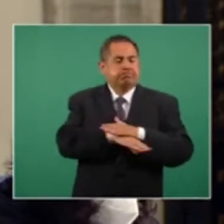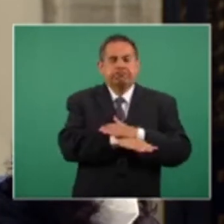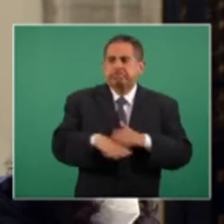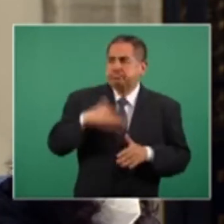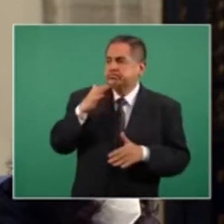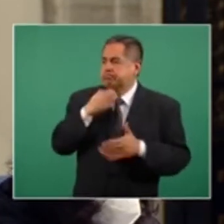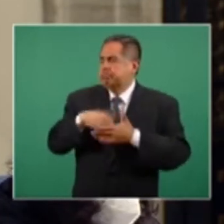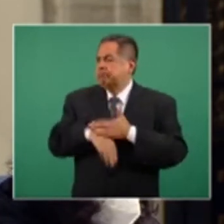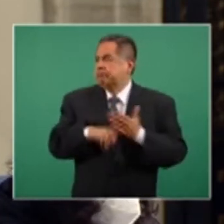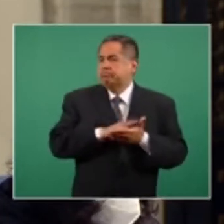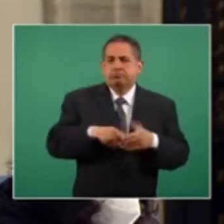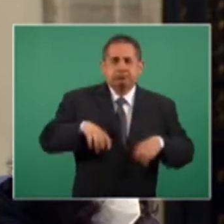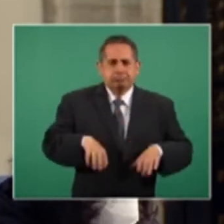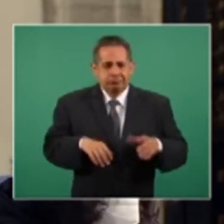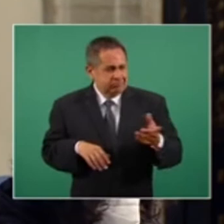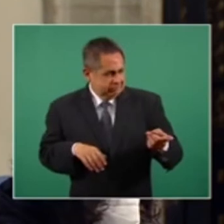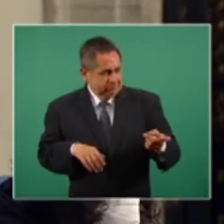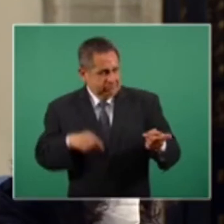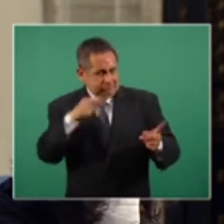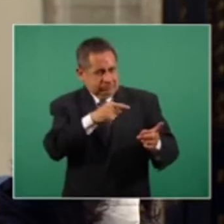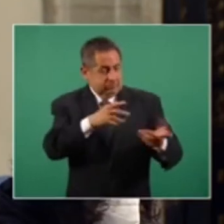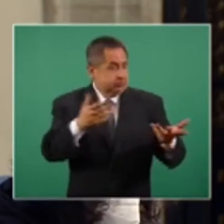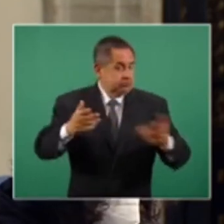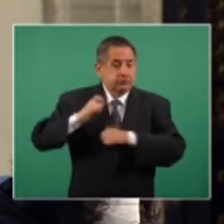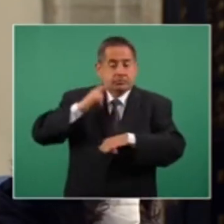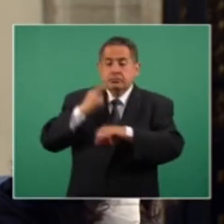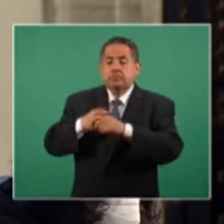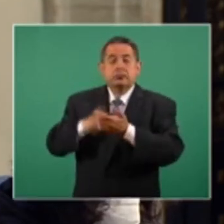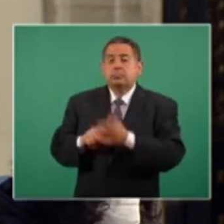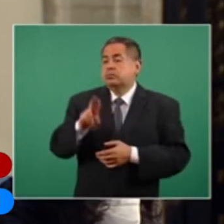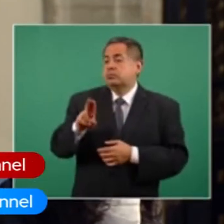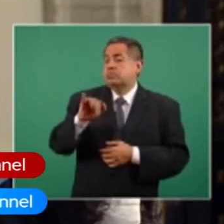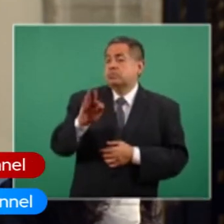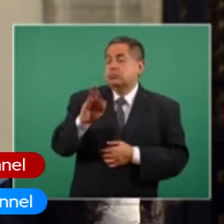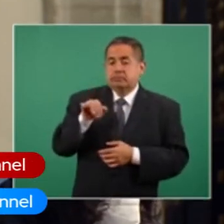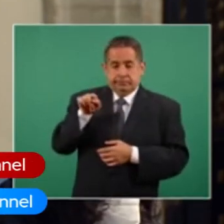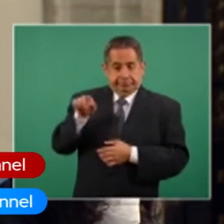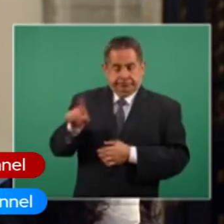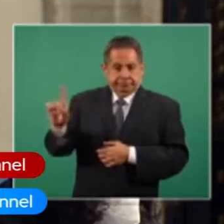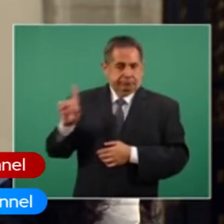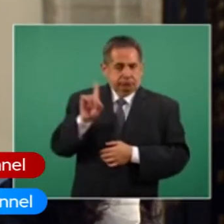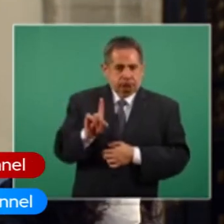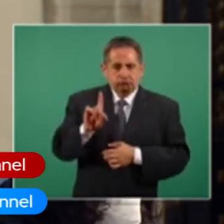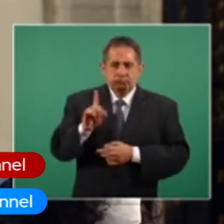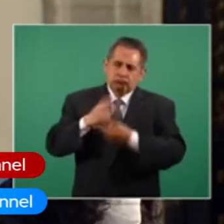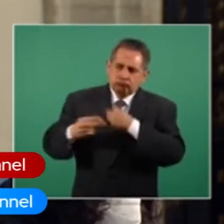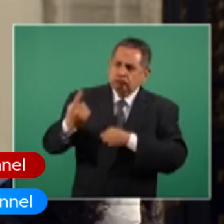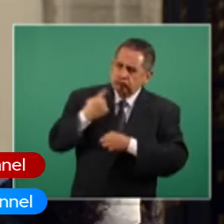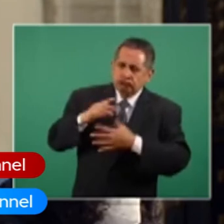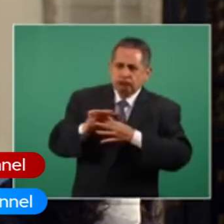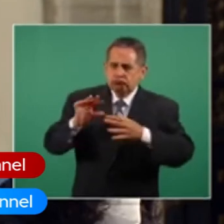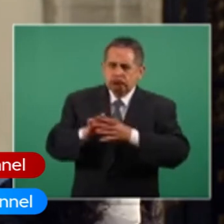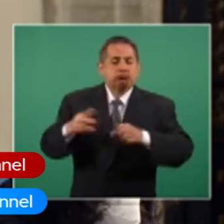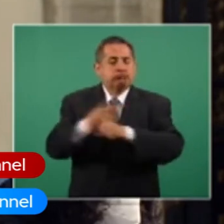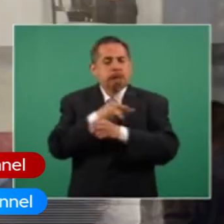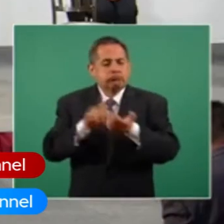y a ver si es posible que el titular de la unidad de inteligencia financiera pudiera venir aquí a decirnos